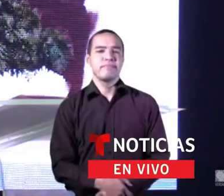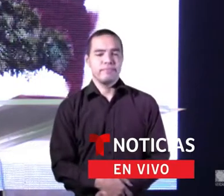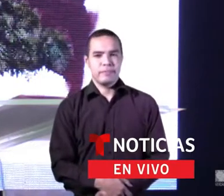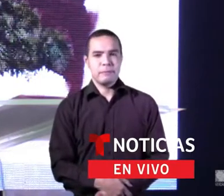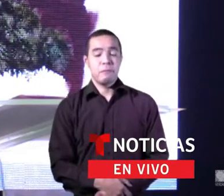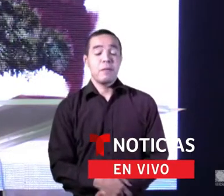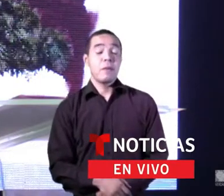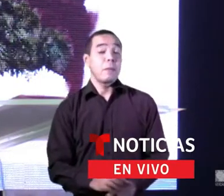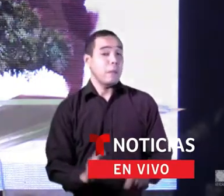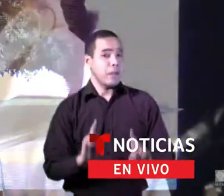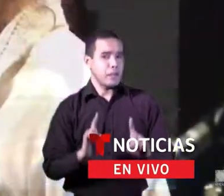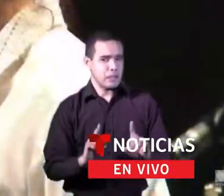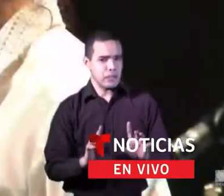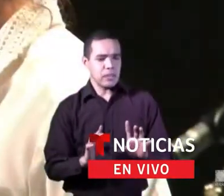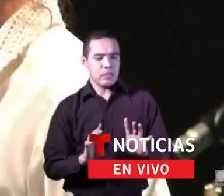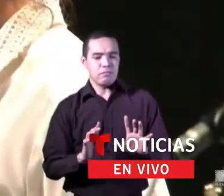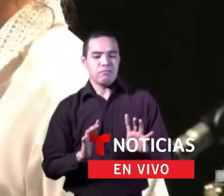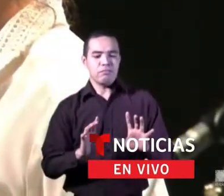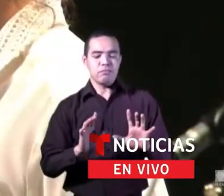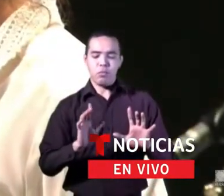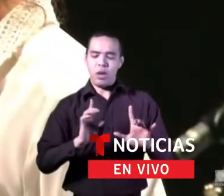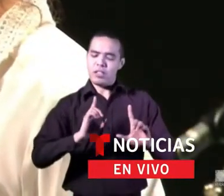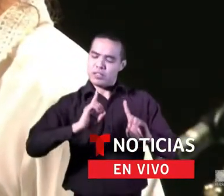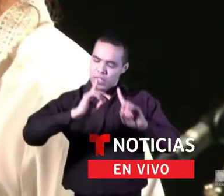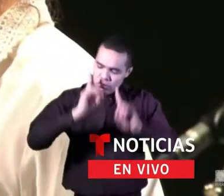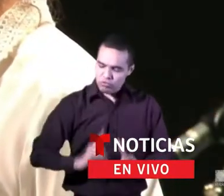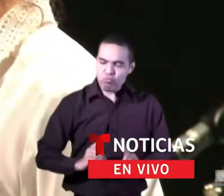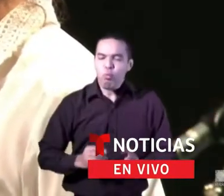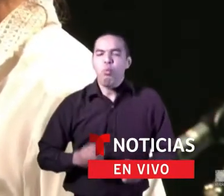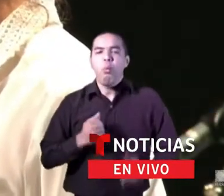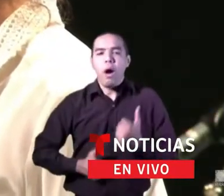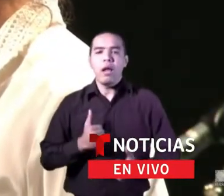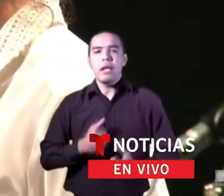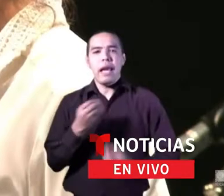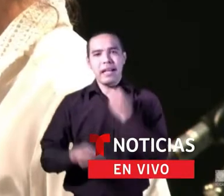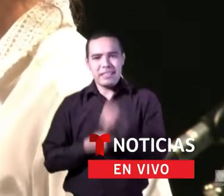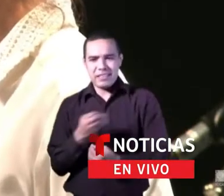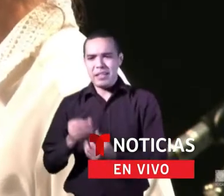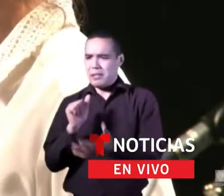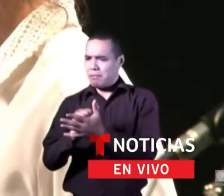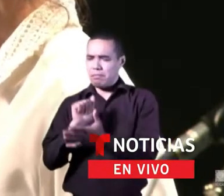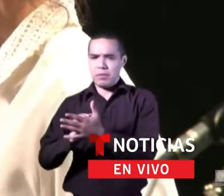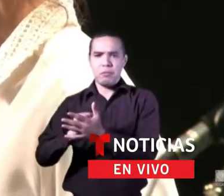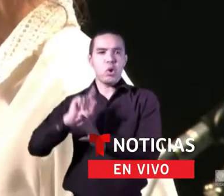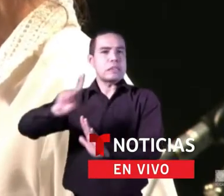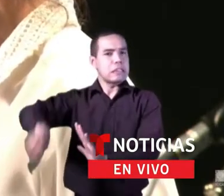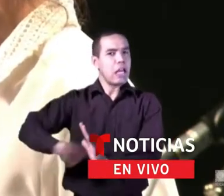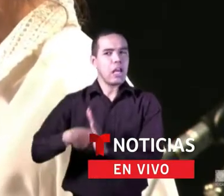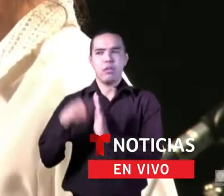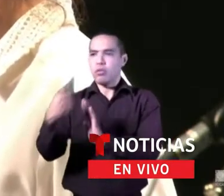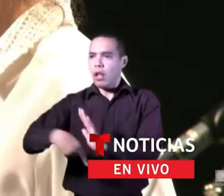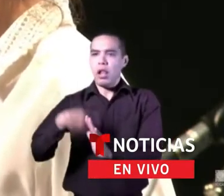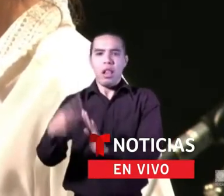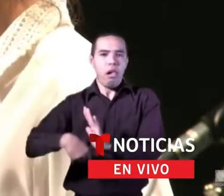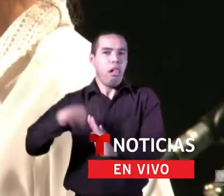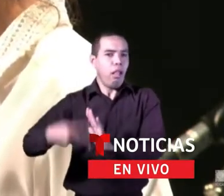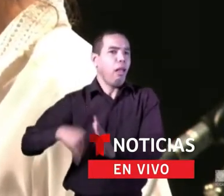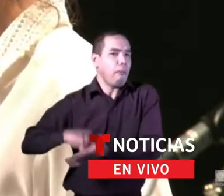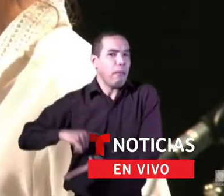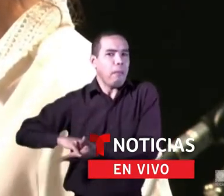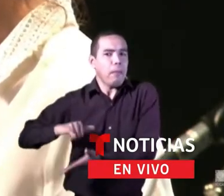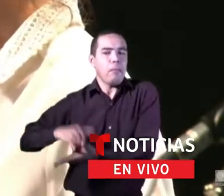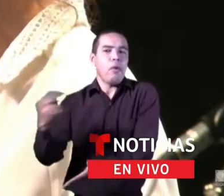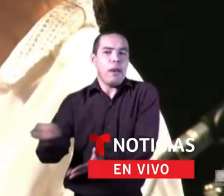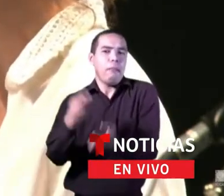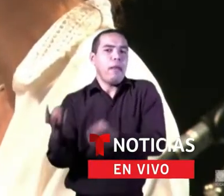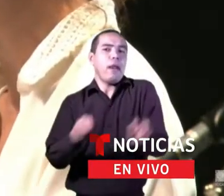pero con la decisión compartida de contribuir a romper el círculo vicioso de la violencia cuando vemos